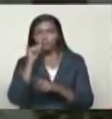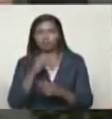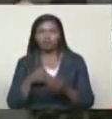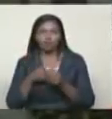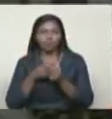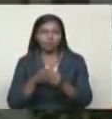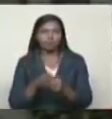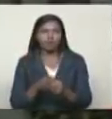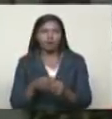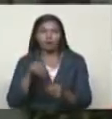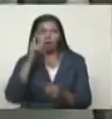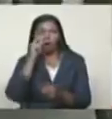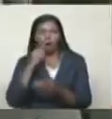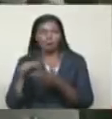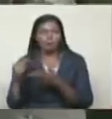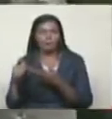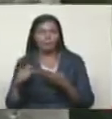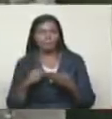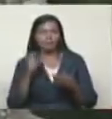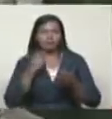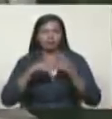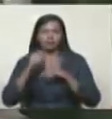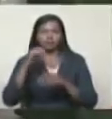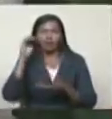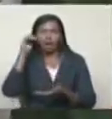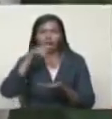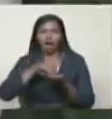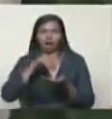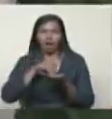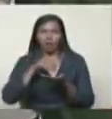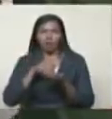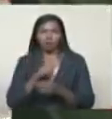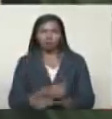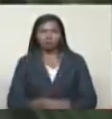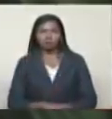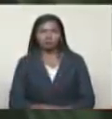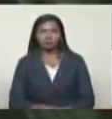de la Zona Operativa de Defensa Integral Aragua.